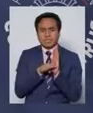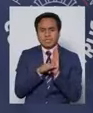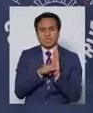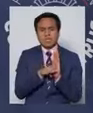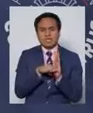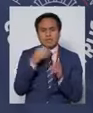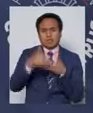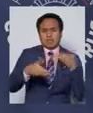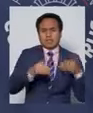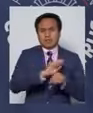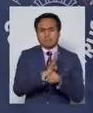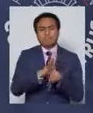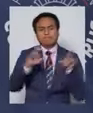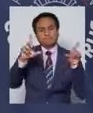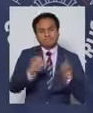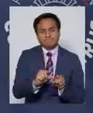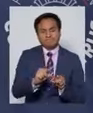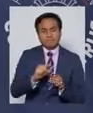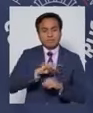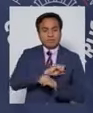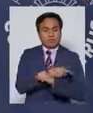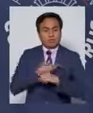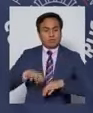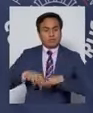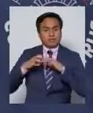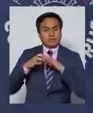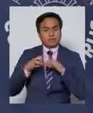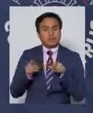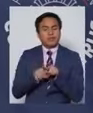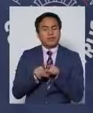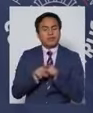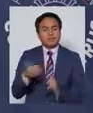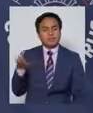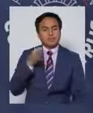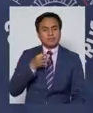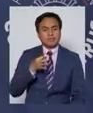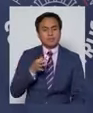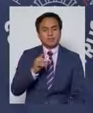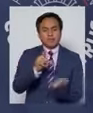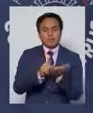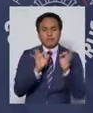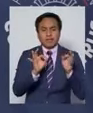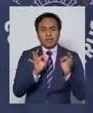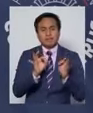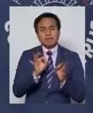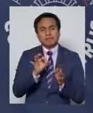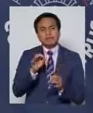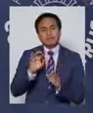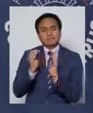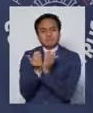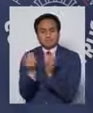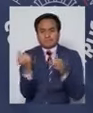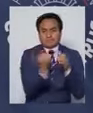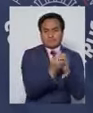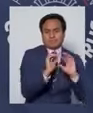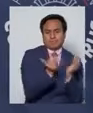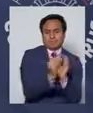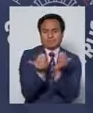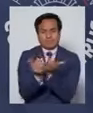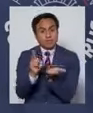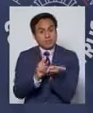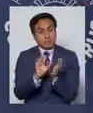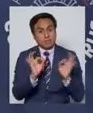propagación. Y una de las medidas que hemos fortalecido en los últimos días es lo que usted llama las residencias sanitarias. Hoy día,